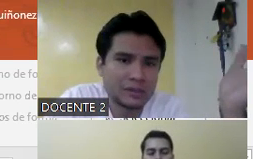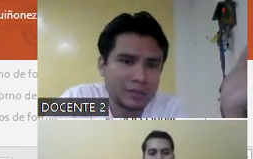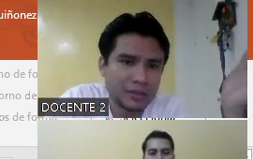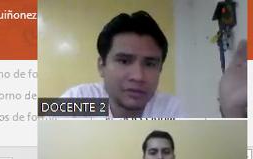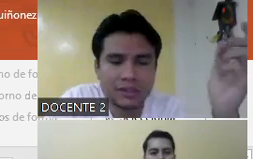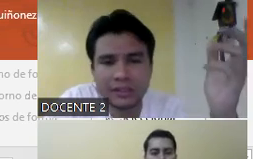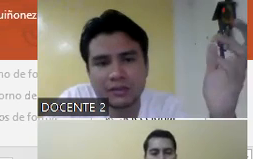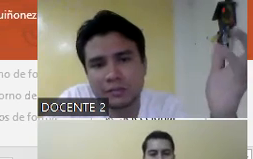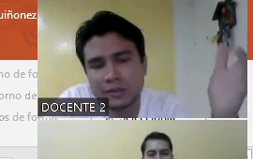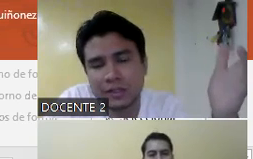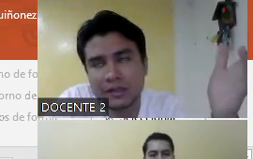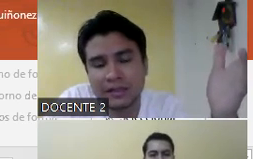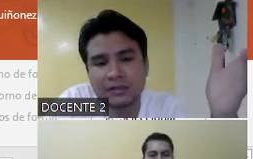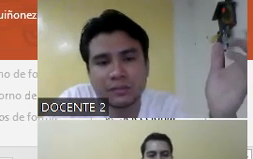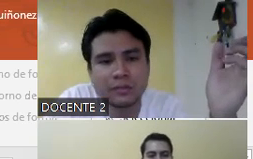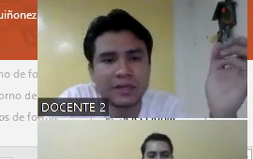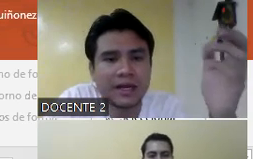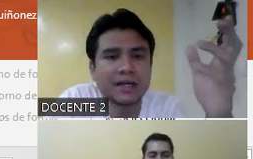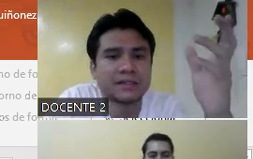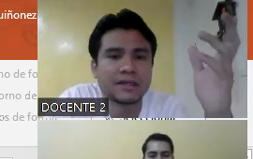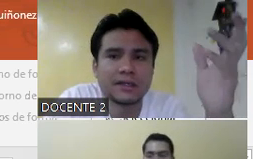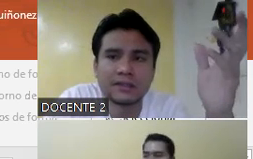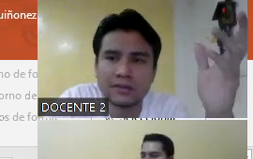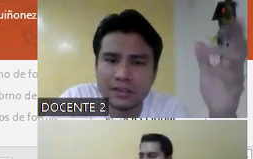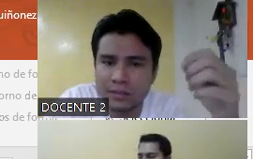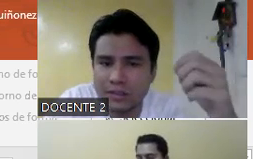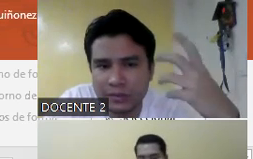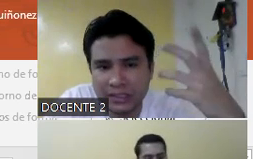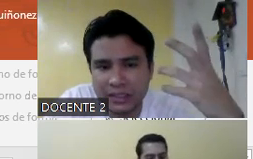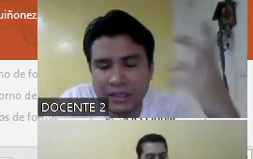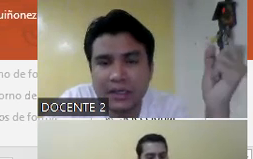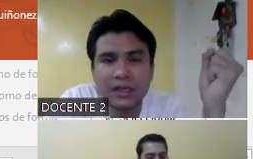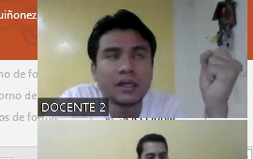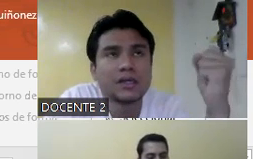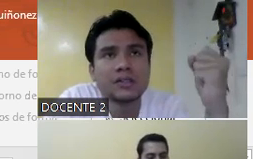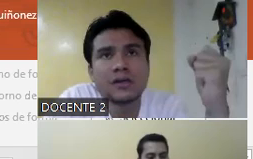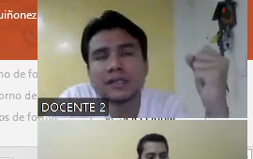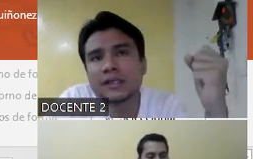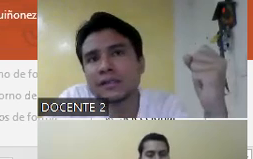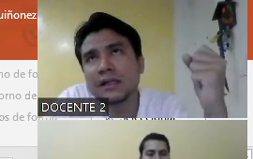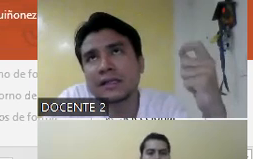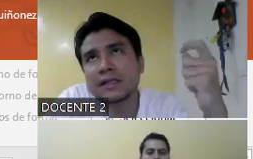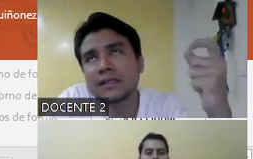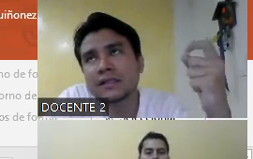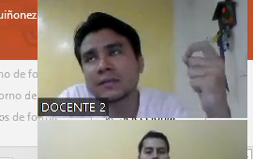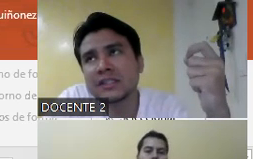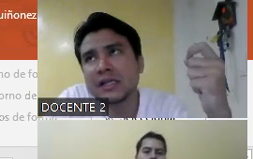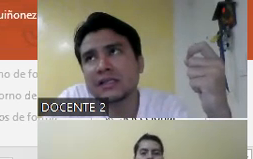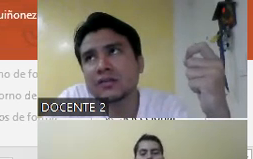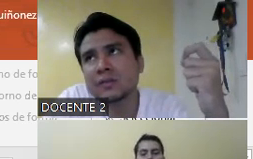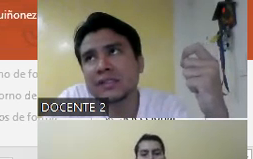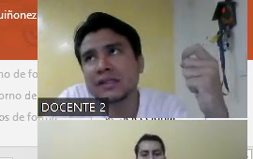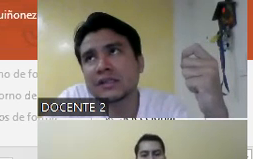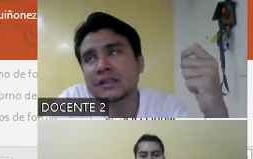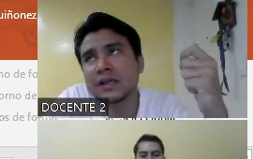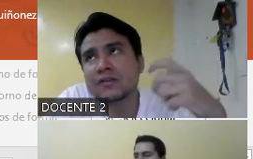Ejemplo, cambios de apetitos, dilatación pupilar, centrar la atención en sí mismo, etcétera. Son características especiales